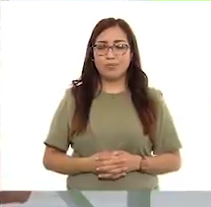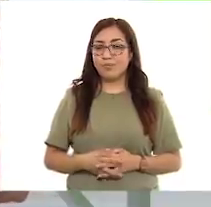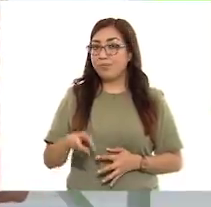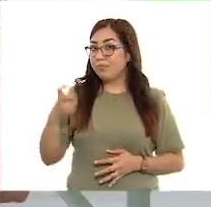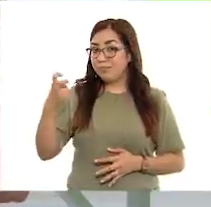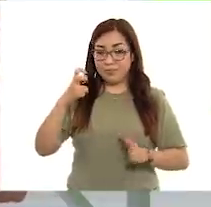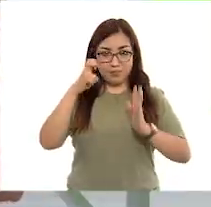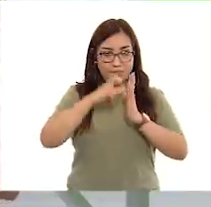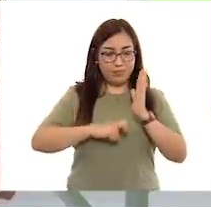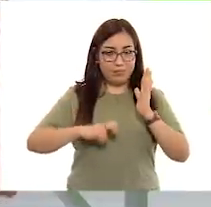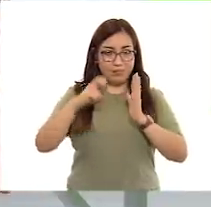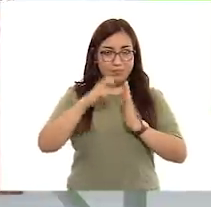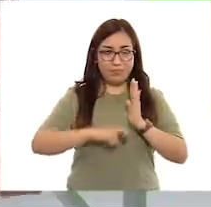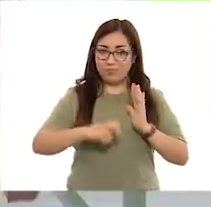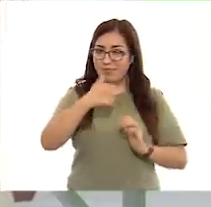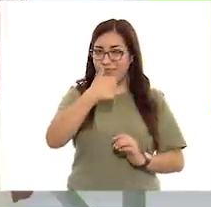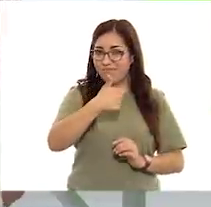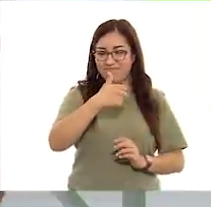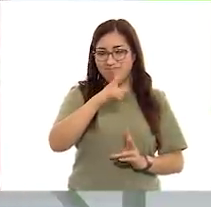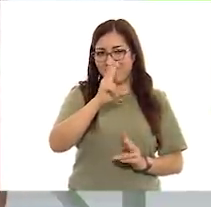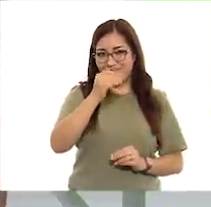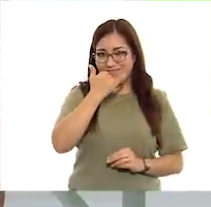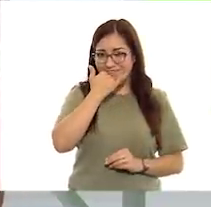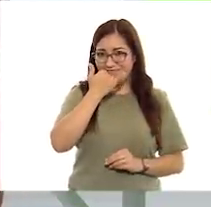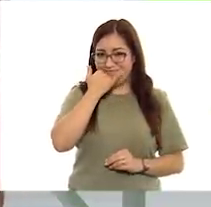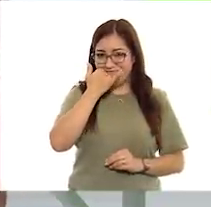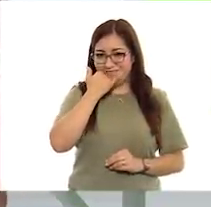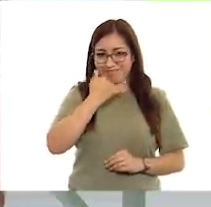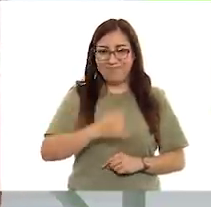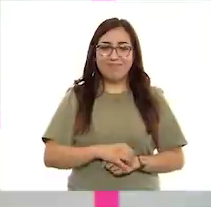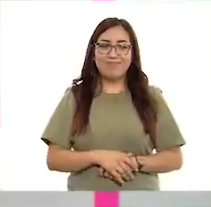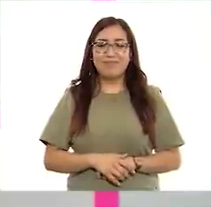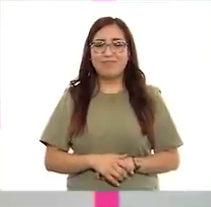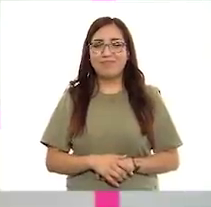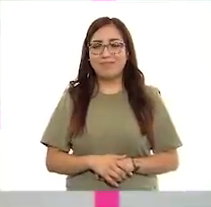Pero lo podemos corregir. Ahora sí.